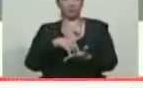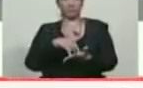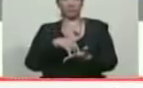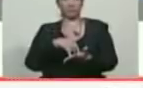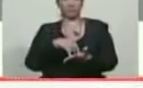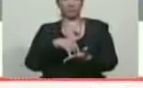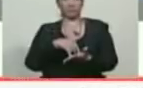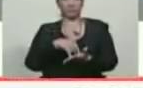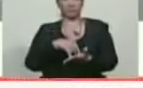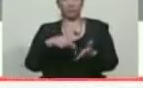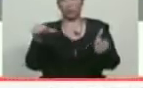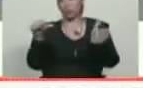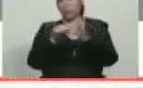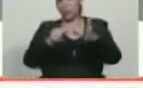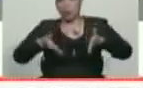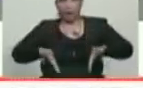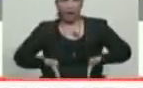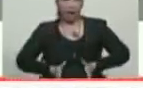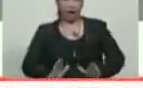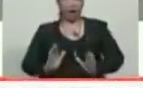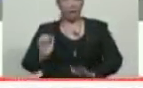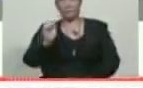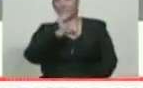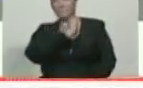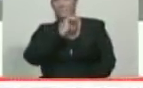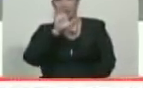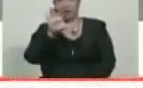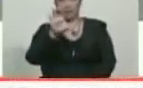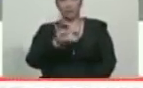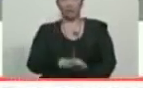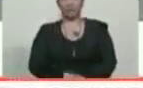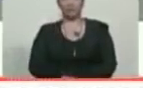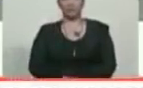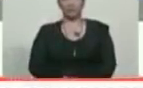Carabobo, donde nace la patria. Carabobo.